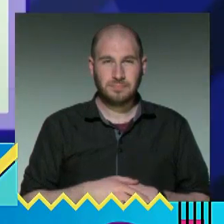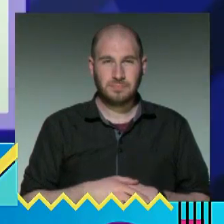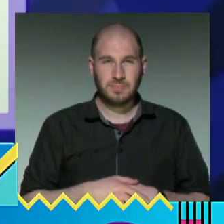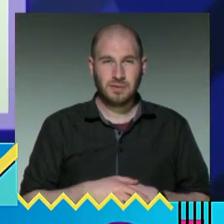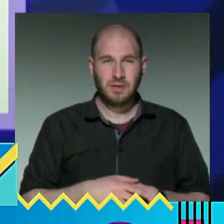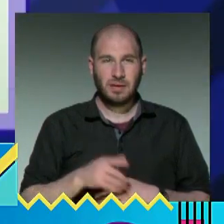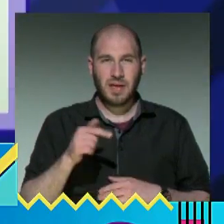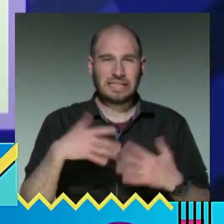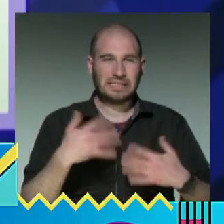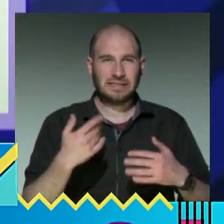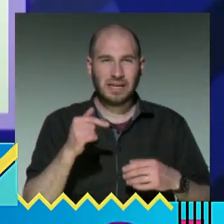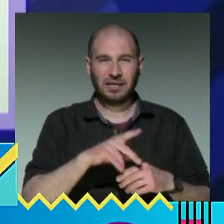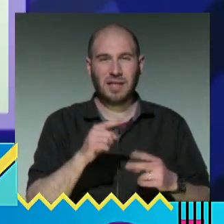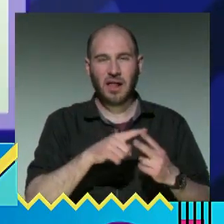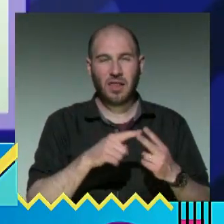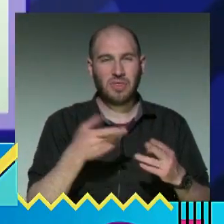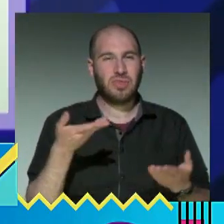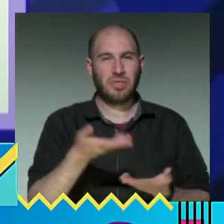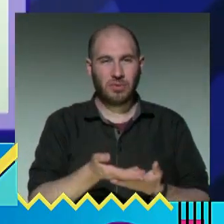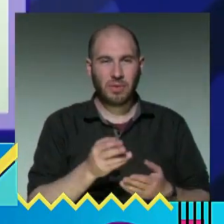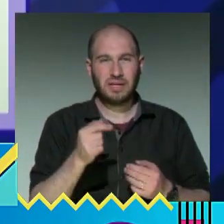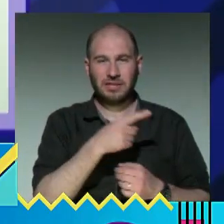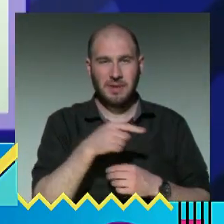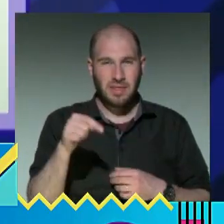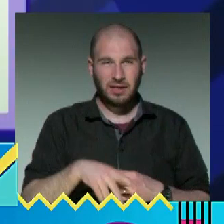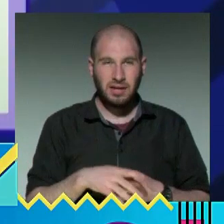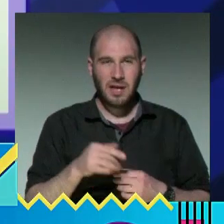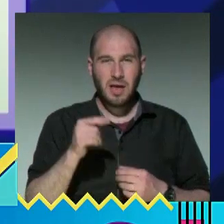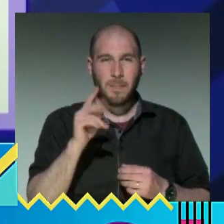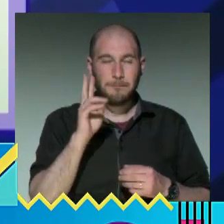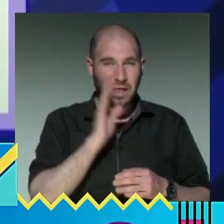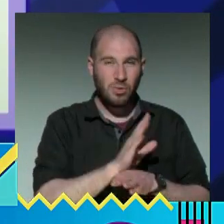Como me están apurando, estas fueron las 2 recomendaciones de la semana. Si no viste